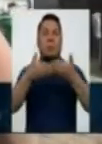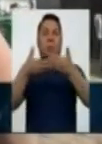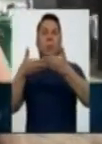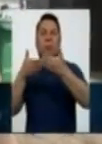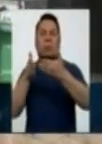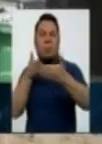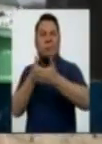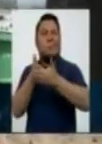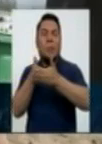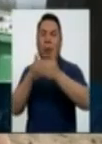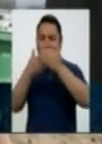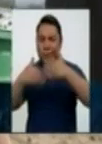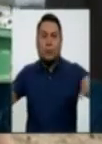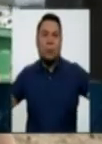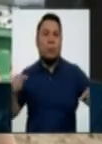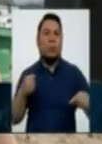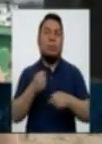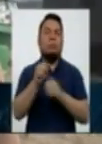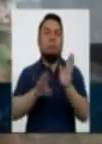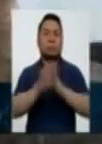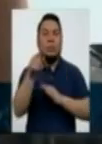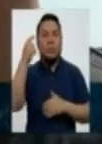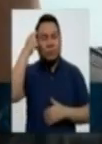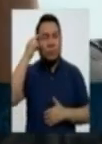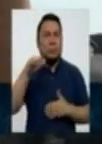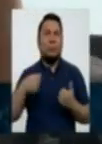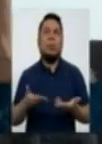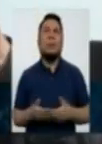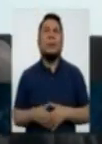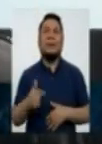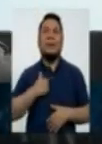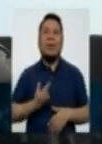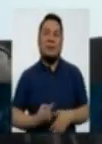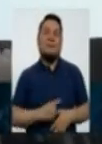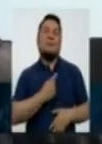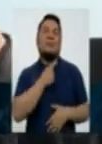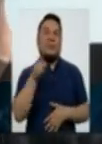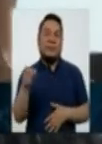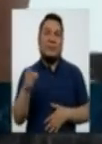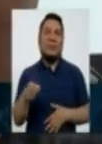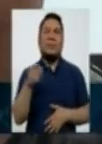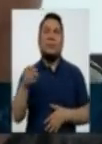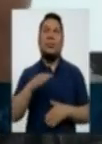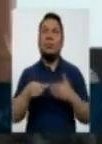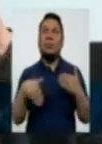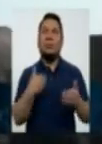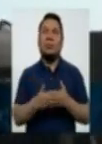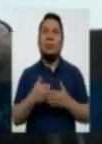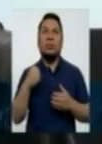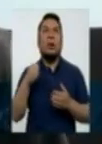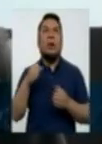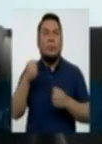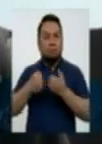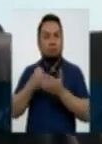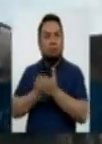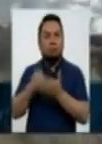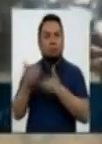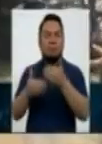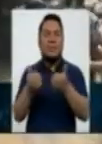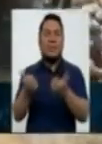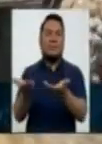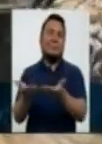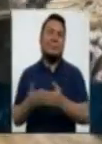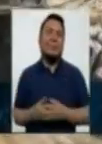romper. La mente puede todo. No, que estoy muy orgulloso de él por derribar todos sus obstáculos y seguir